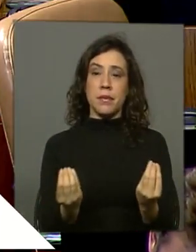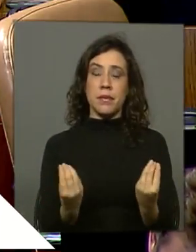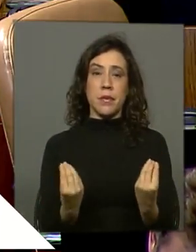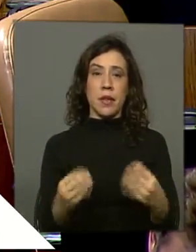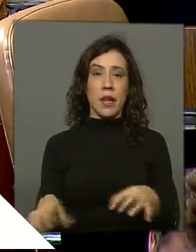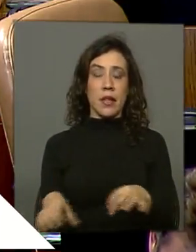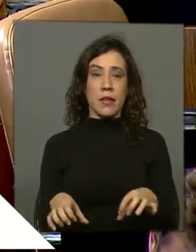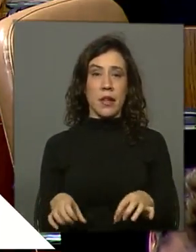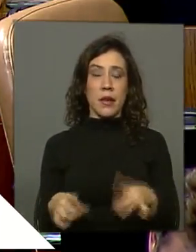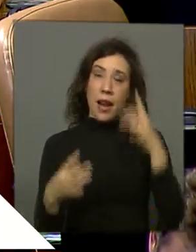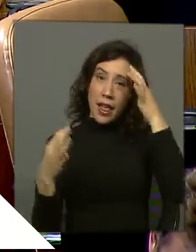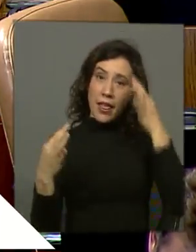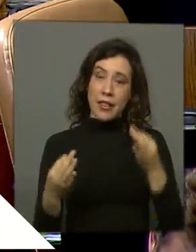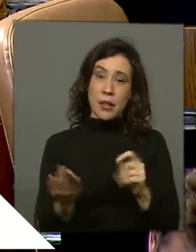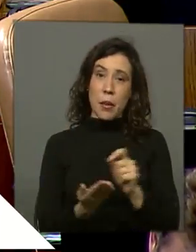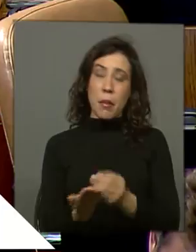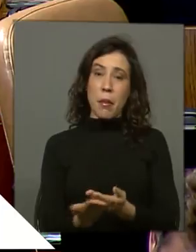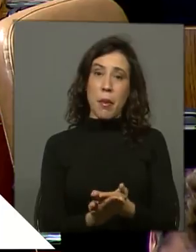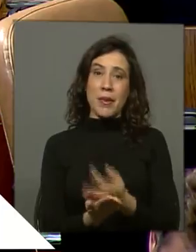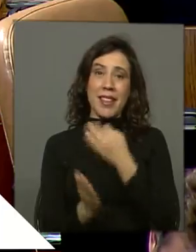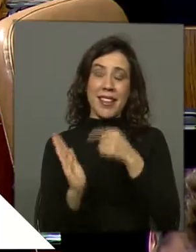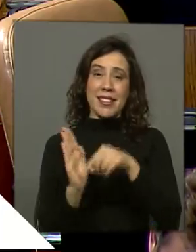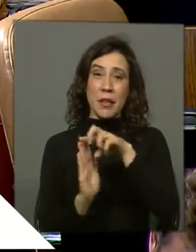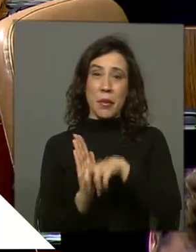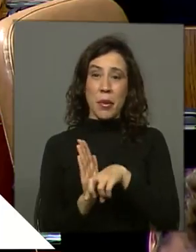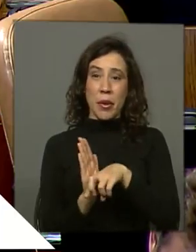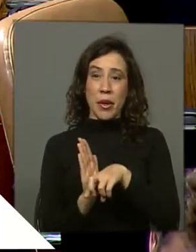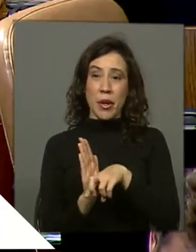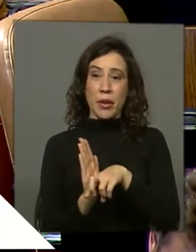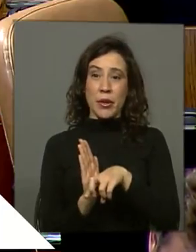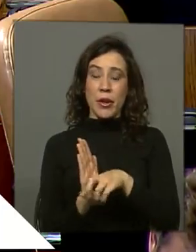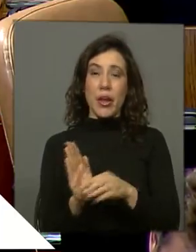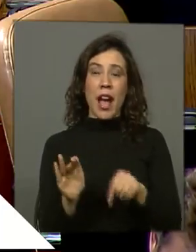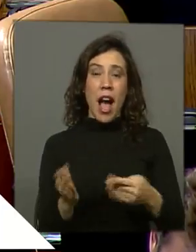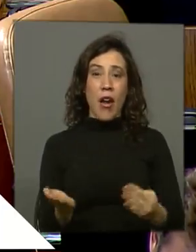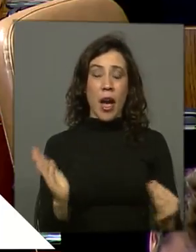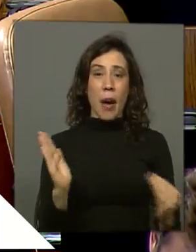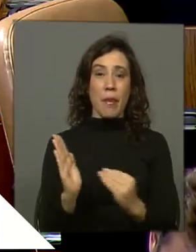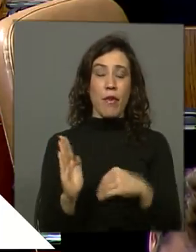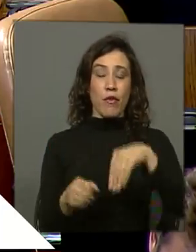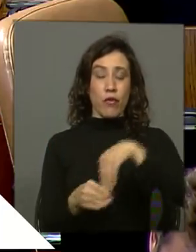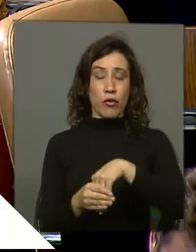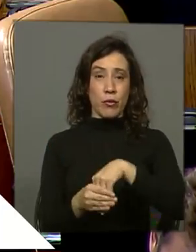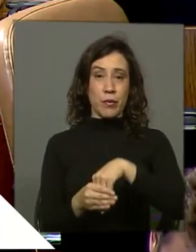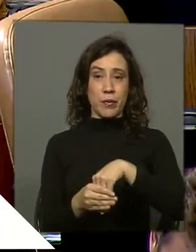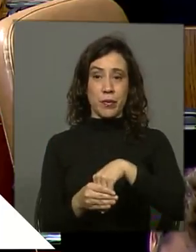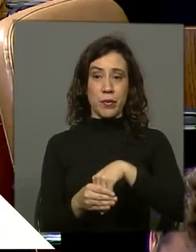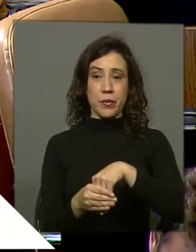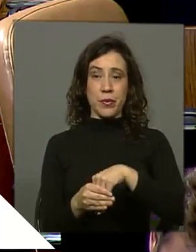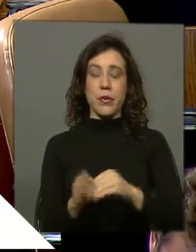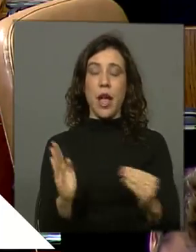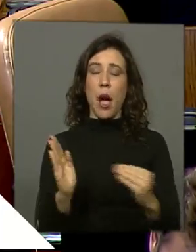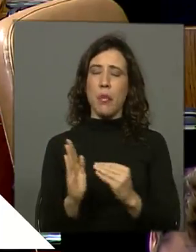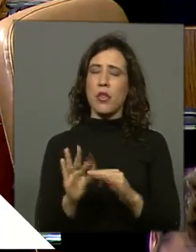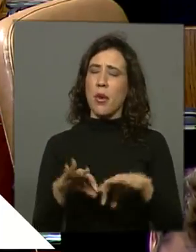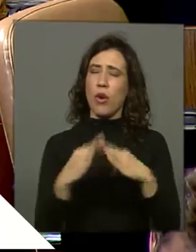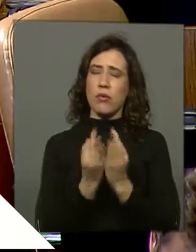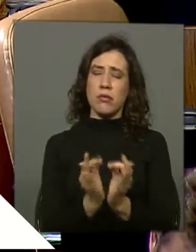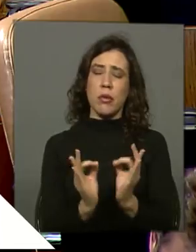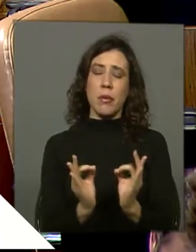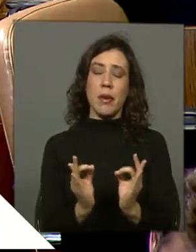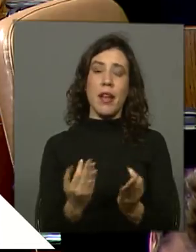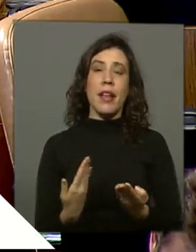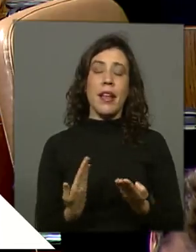una de las medidas es la propuesta que indica este proyecto de resolución que hoy respaldamos votando favorablemente y que apoyamos profundamente que